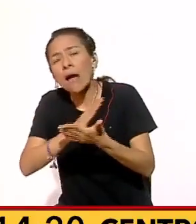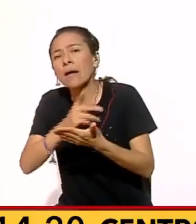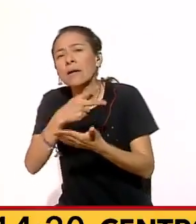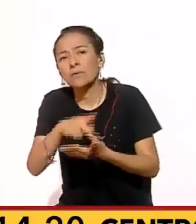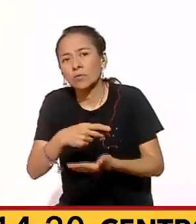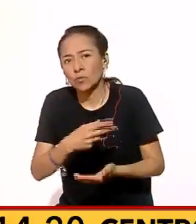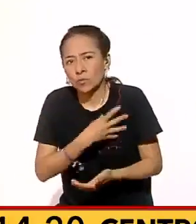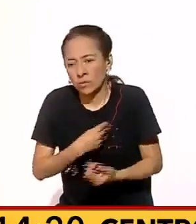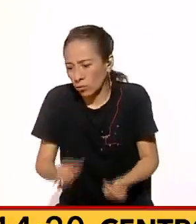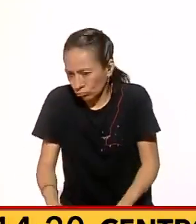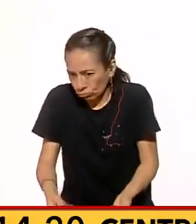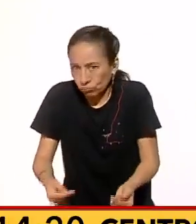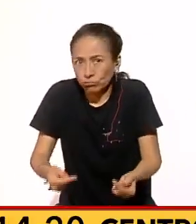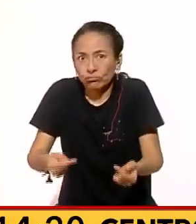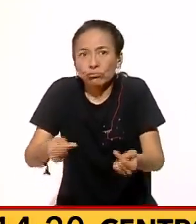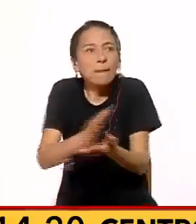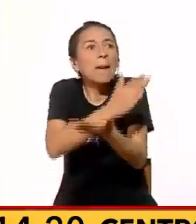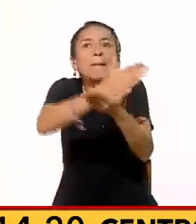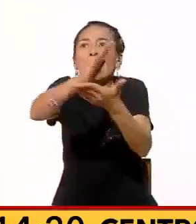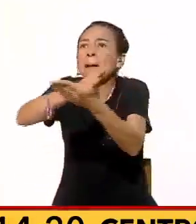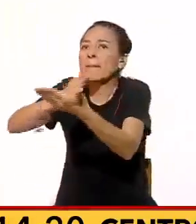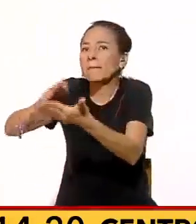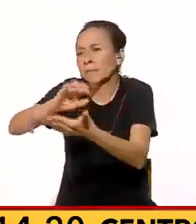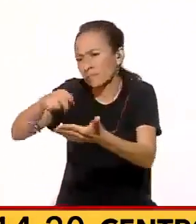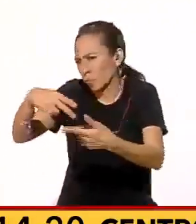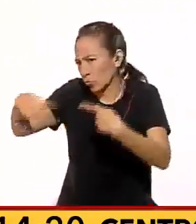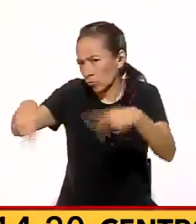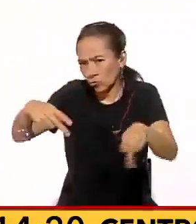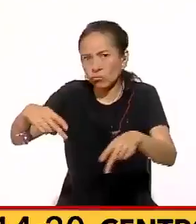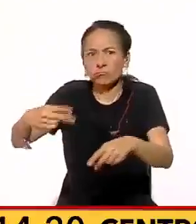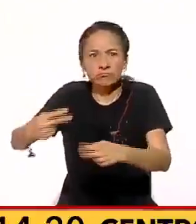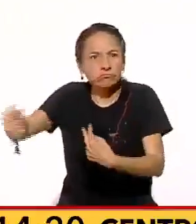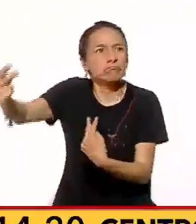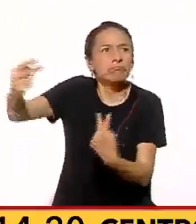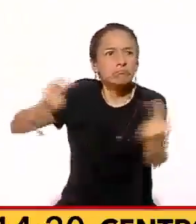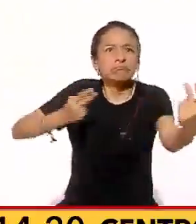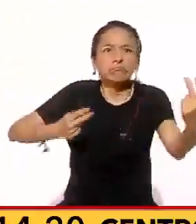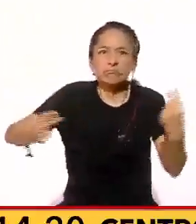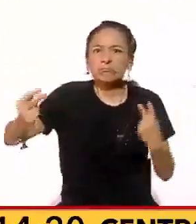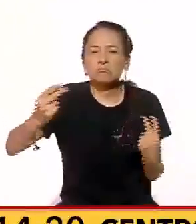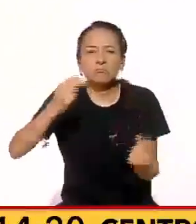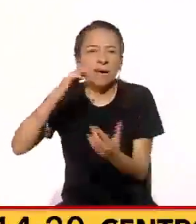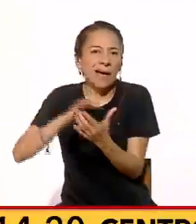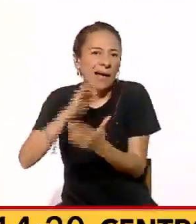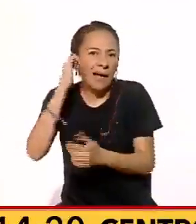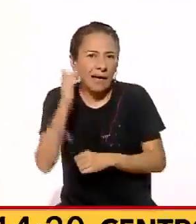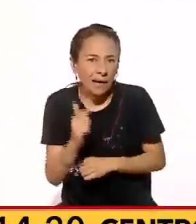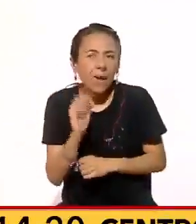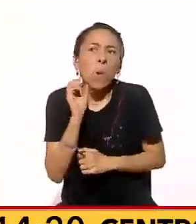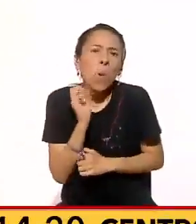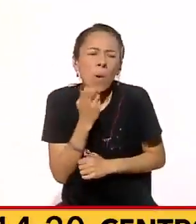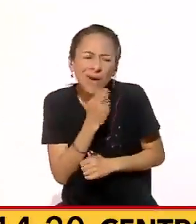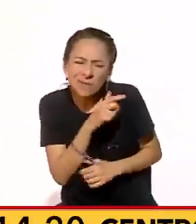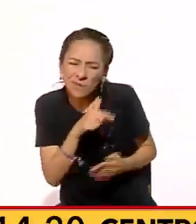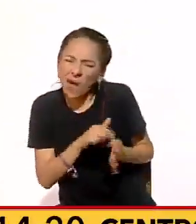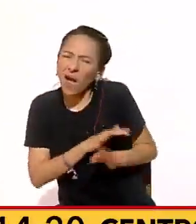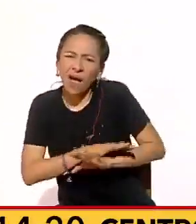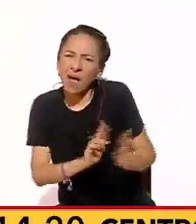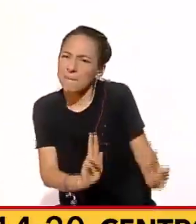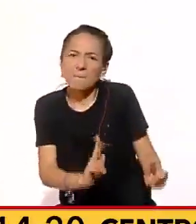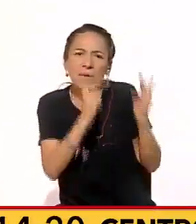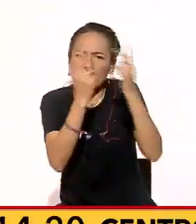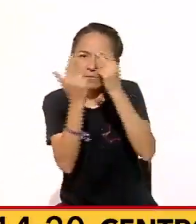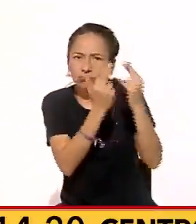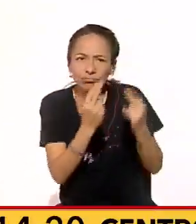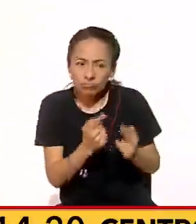que crecían y que conformaban sus propias familias, o bien se derruyeron para construir en ese predio un edificio de departamentos,